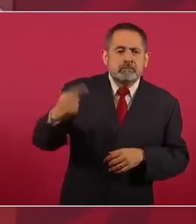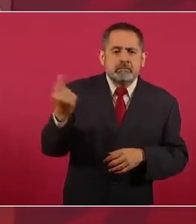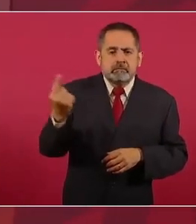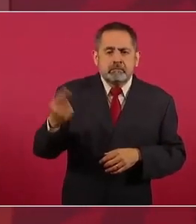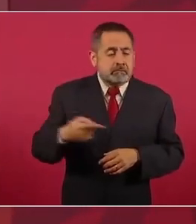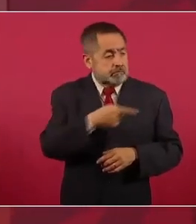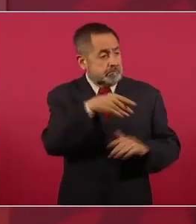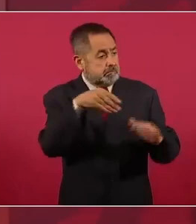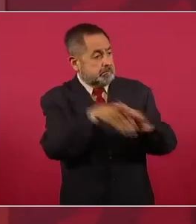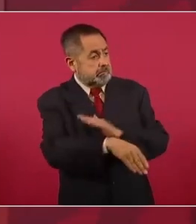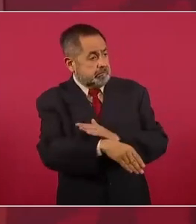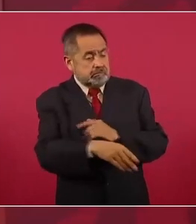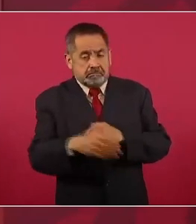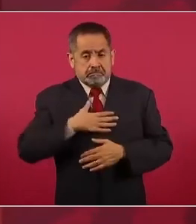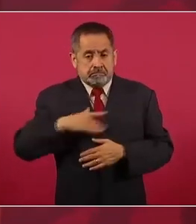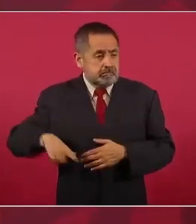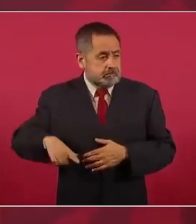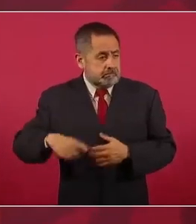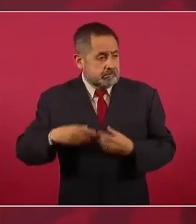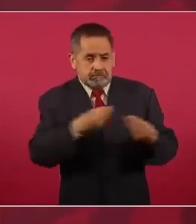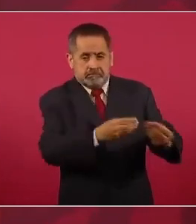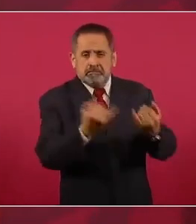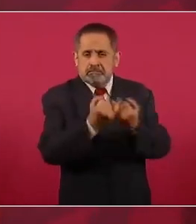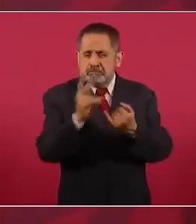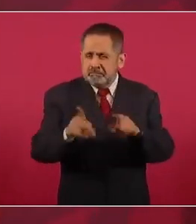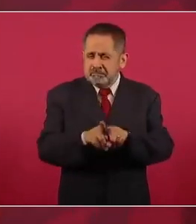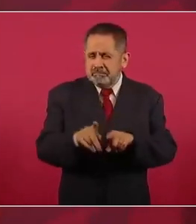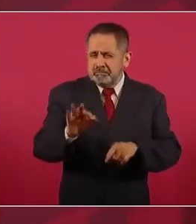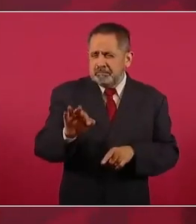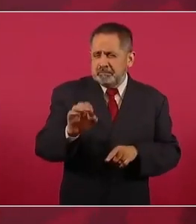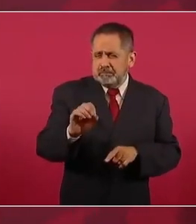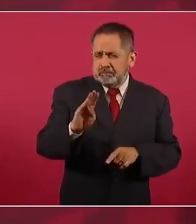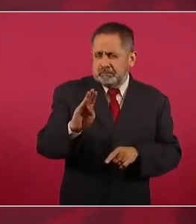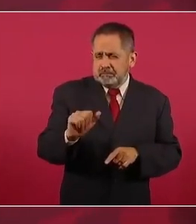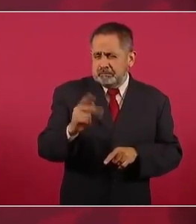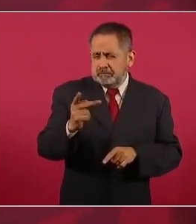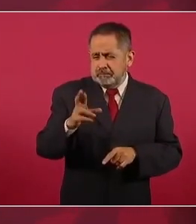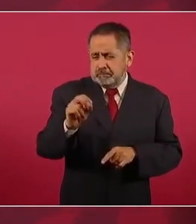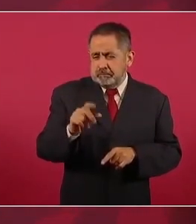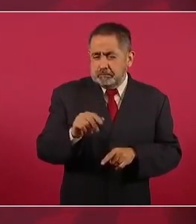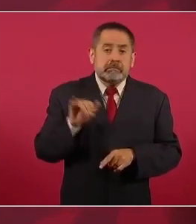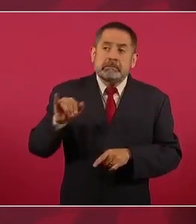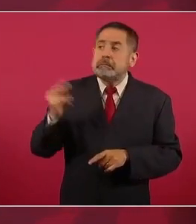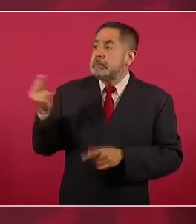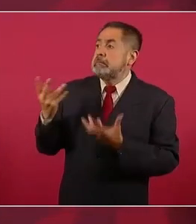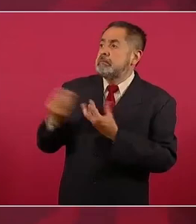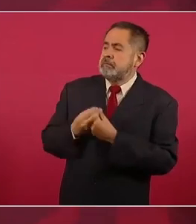particulares en quiebra, como el FOBAPROA, ahí sí necesitamos al Estado.